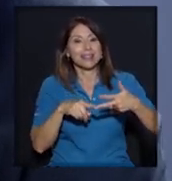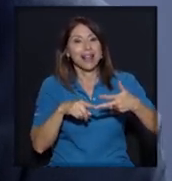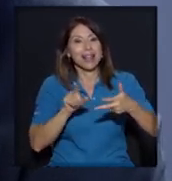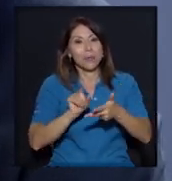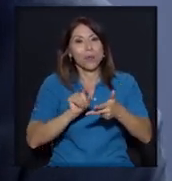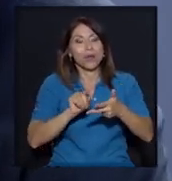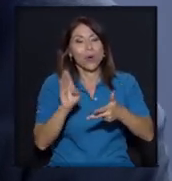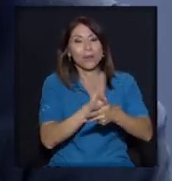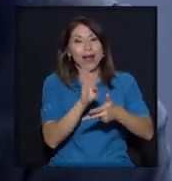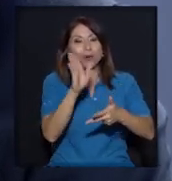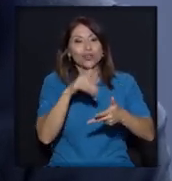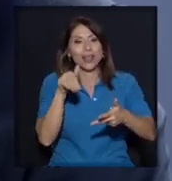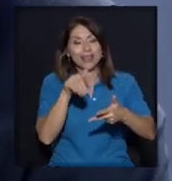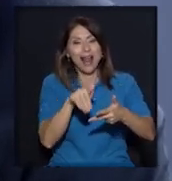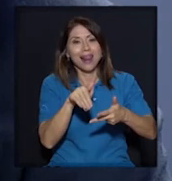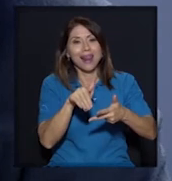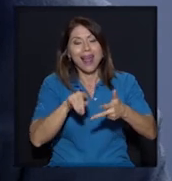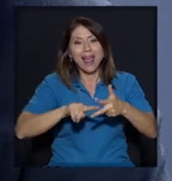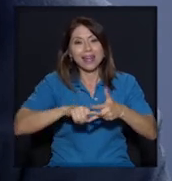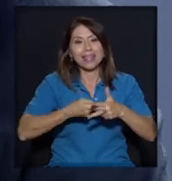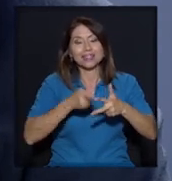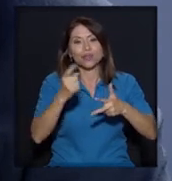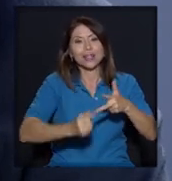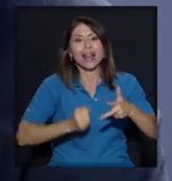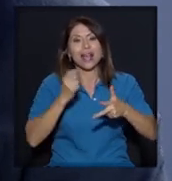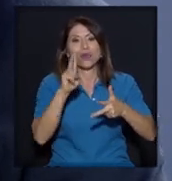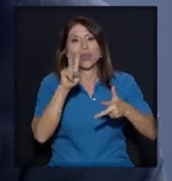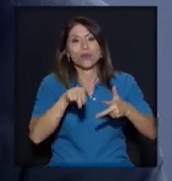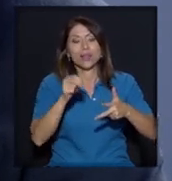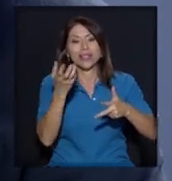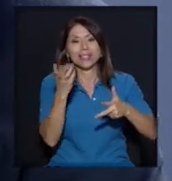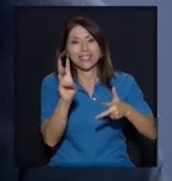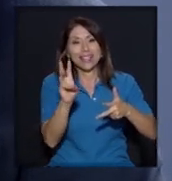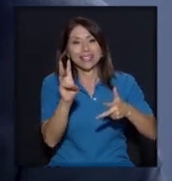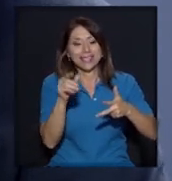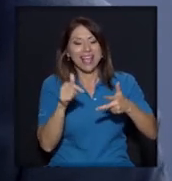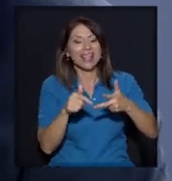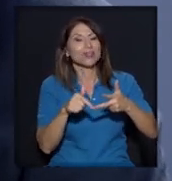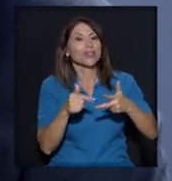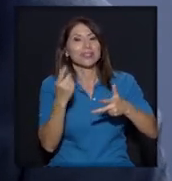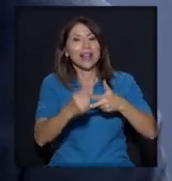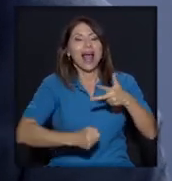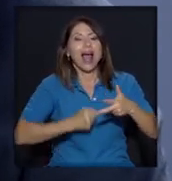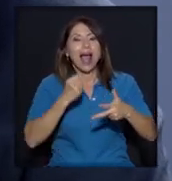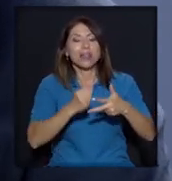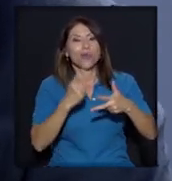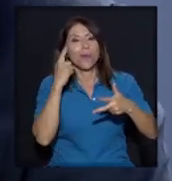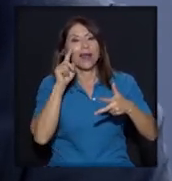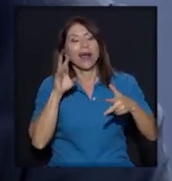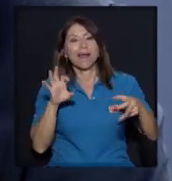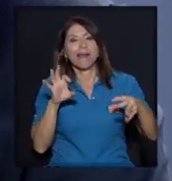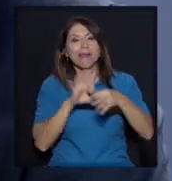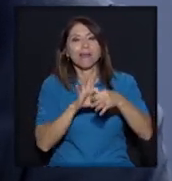publicó el Banco Central a inicios del 2016, que es de año de referencia 2012, como usted bien lo indica.